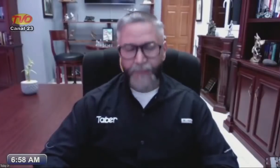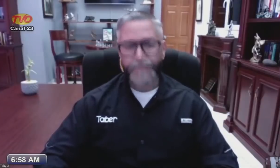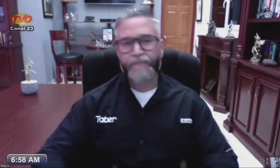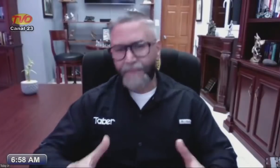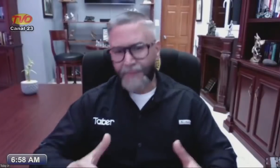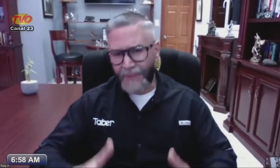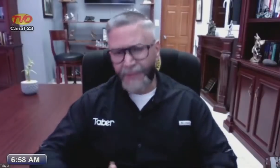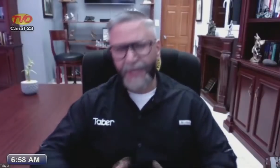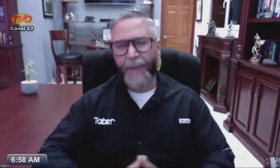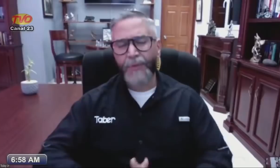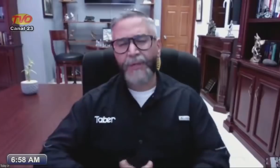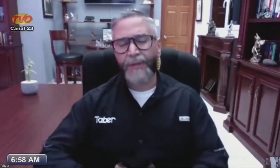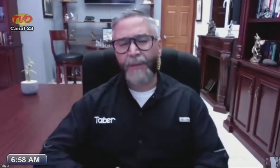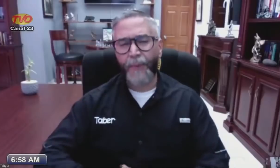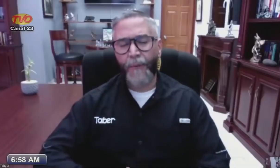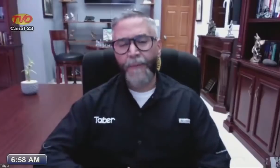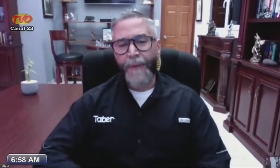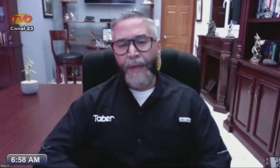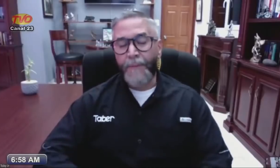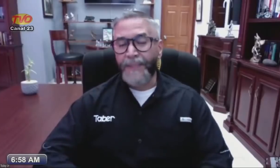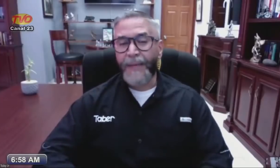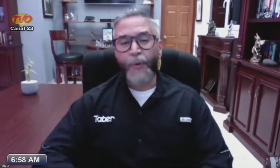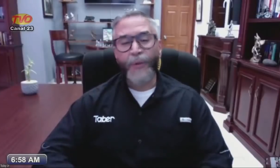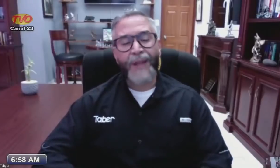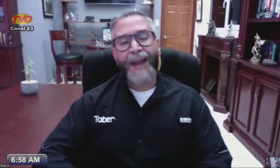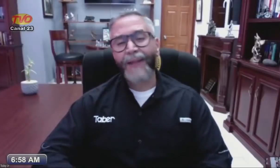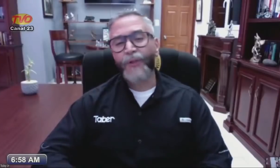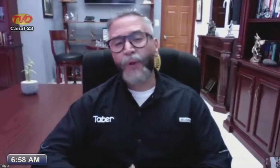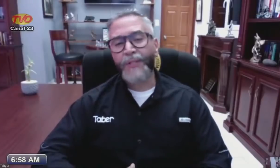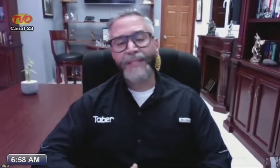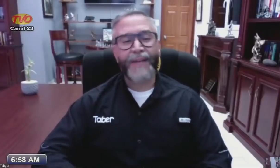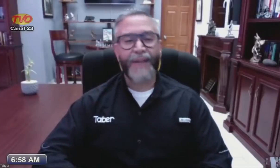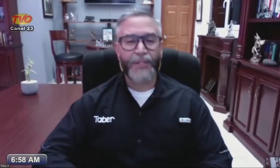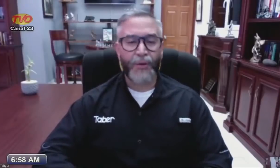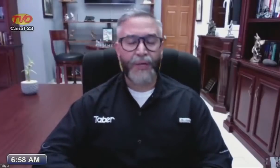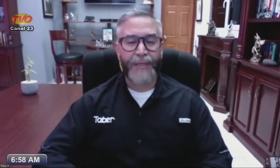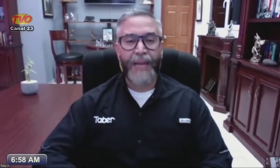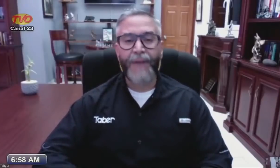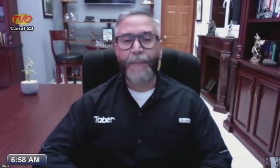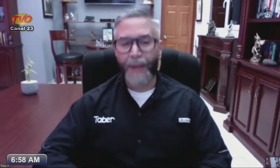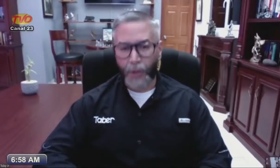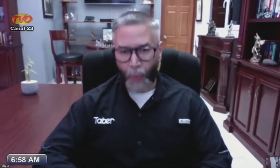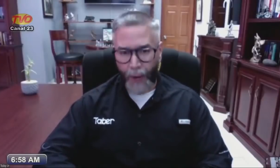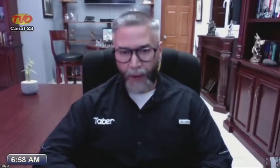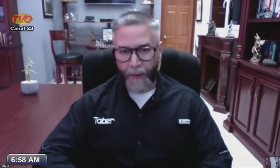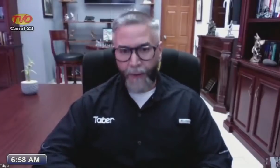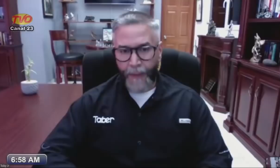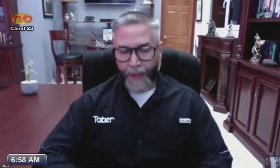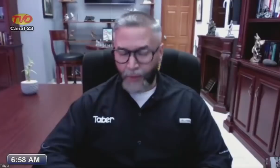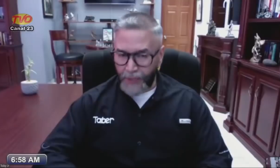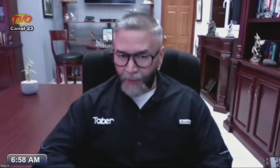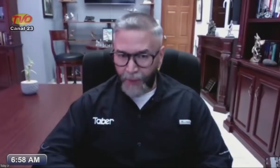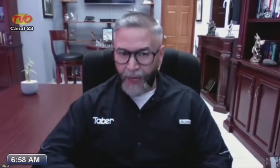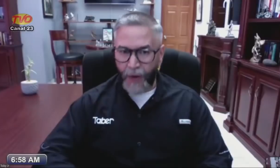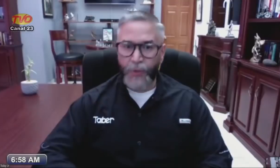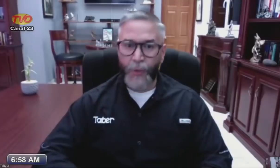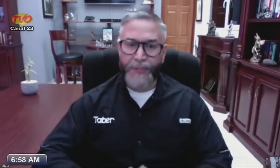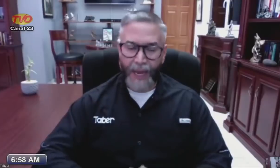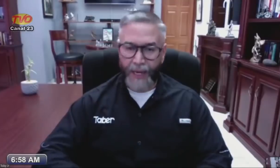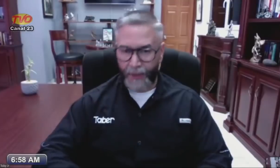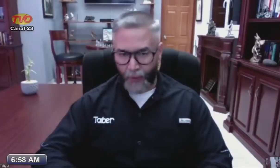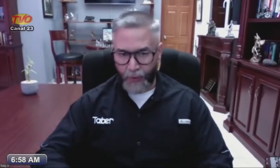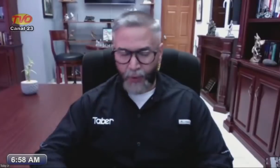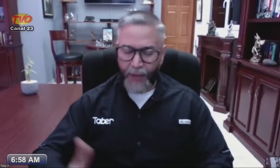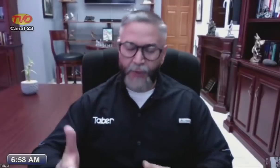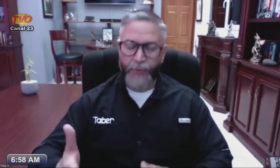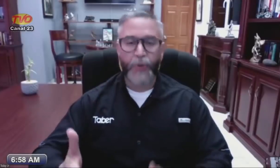gente cerramos el templo y pasamos nuestras 14 celebraciones a nivel virtual esto significa no seréis